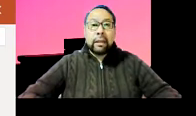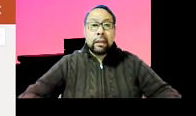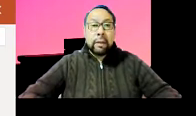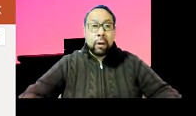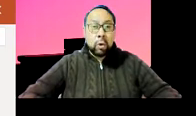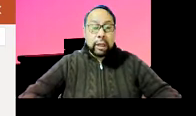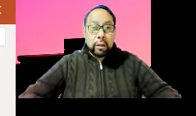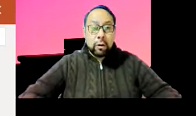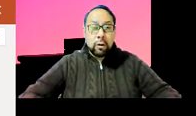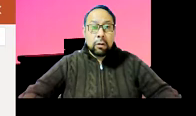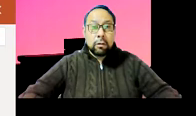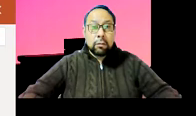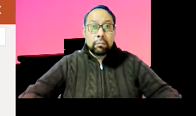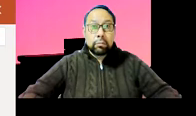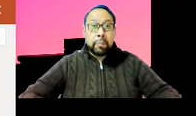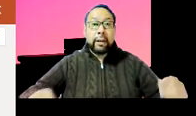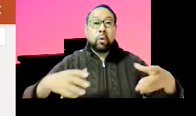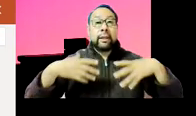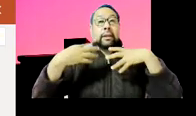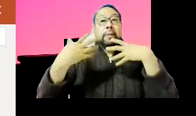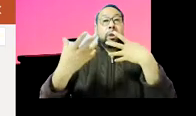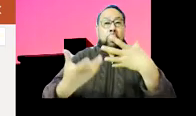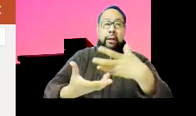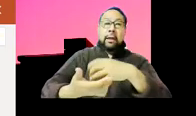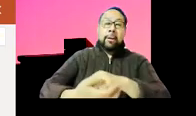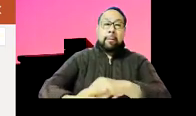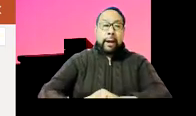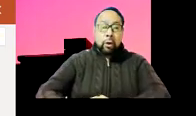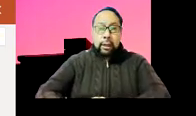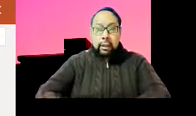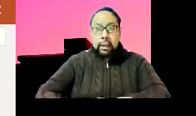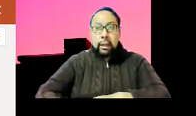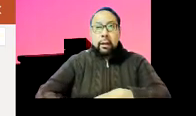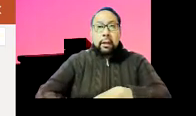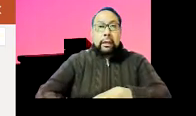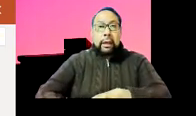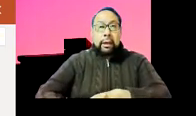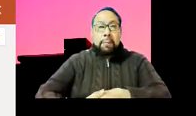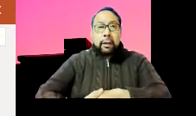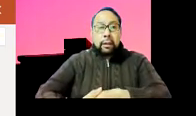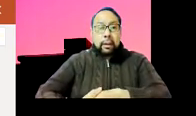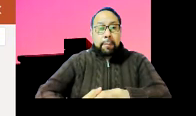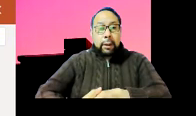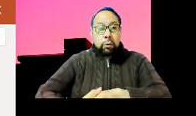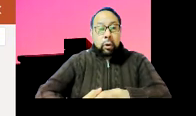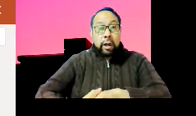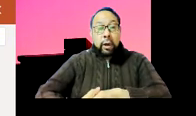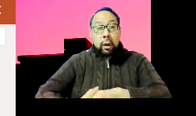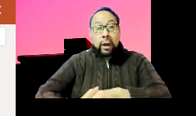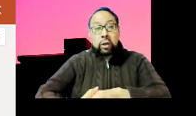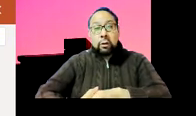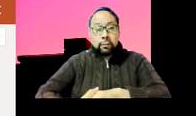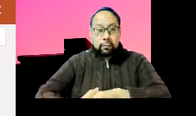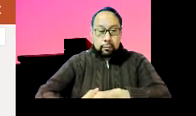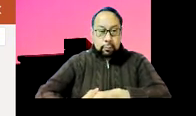en el sistema jurídico se persuade para no delinquir y parte de esa persuasión hay